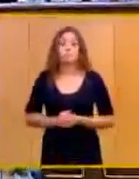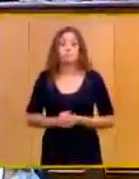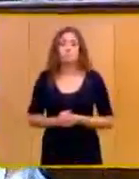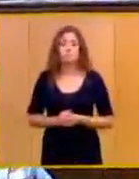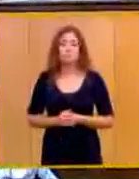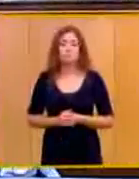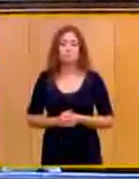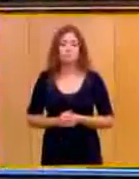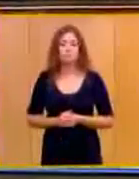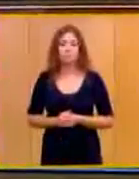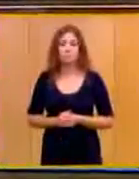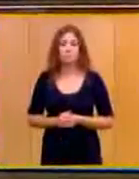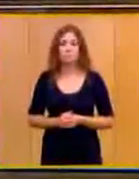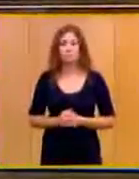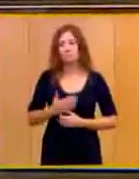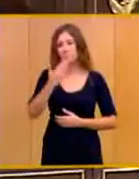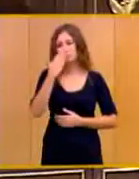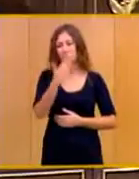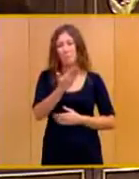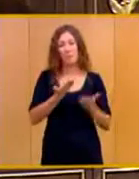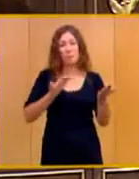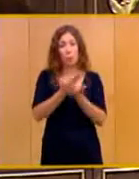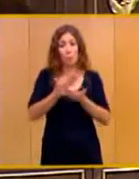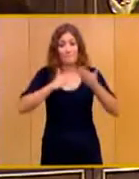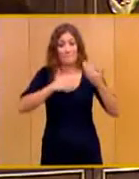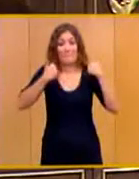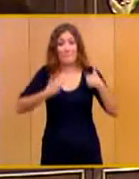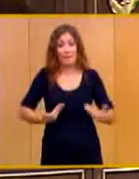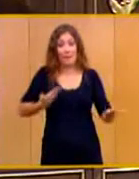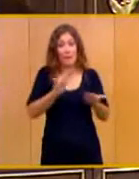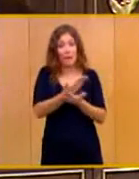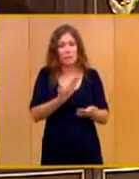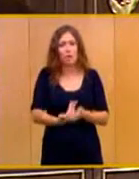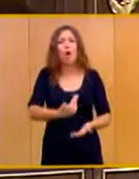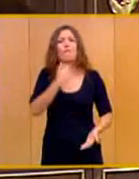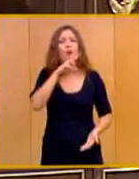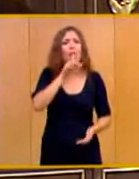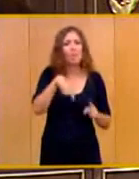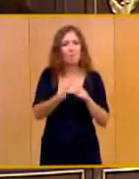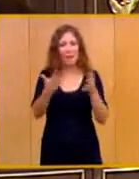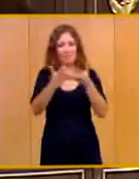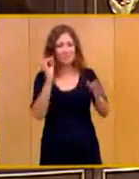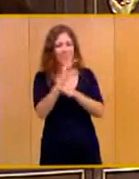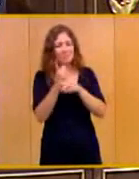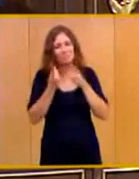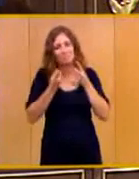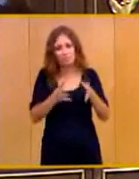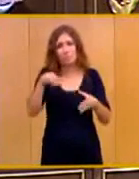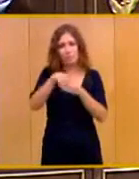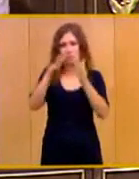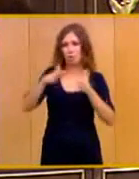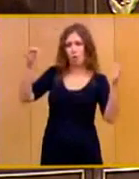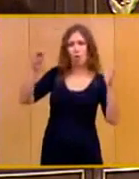recibido infinidad de propuestas mías, de palabra y por escrito, en esta Cámara y fuera de ella, en